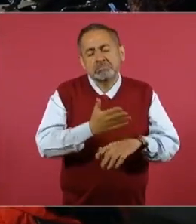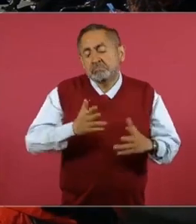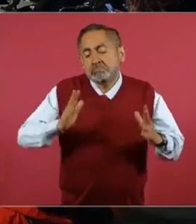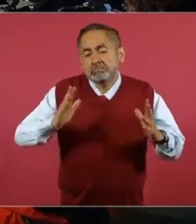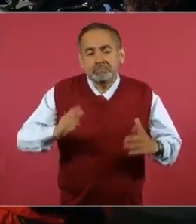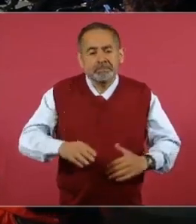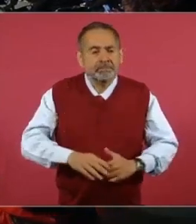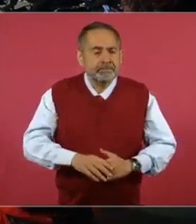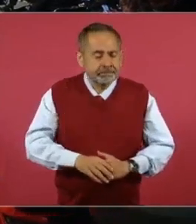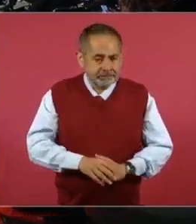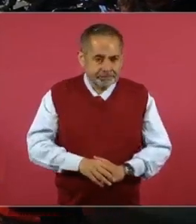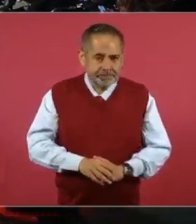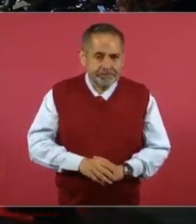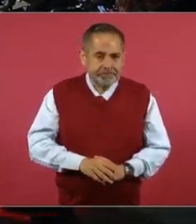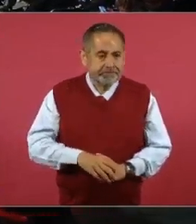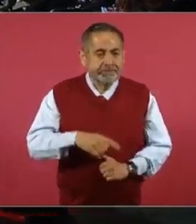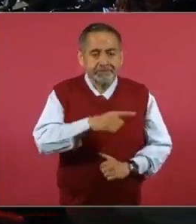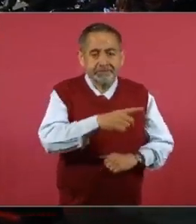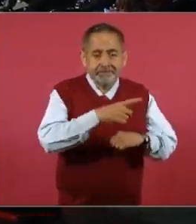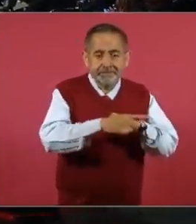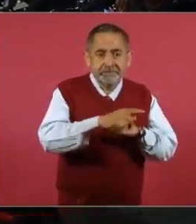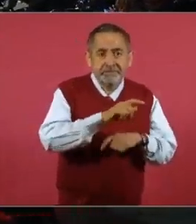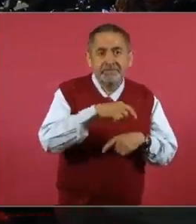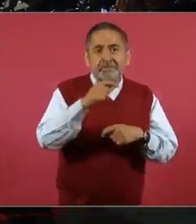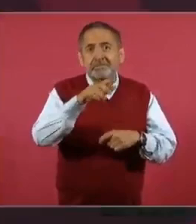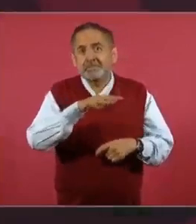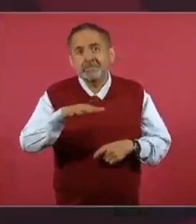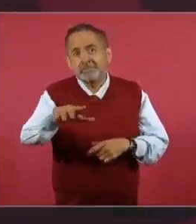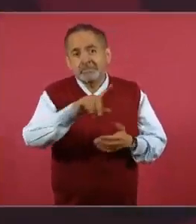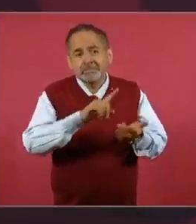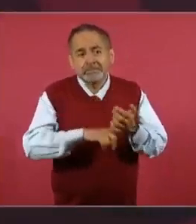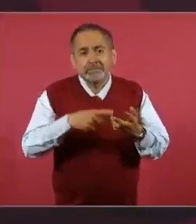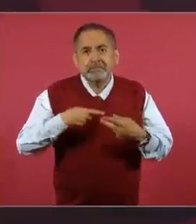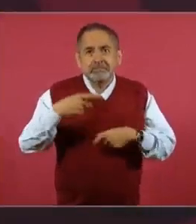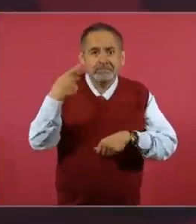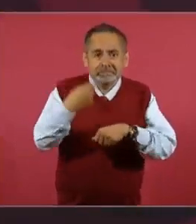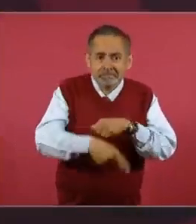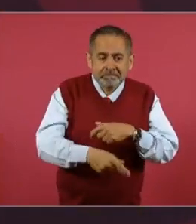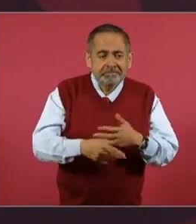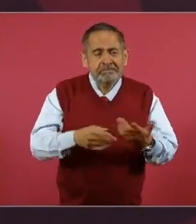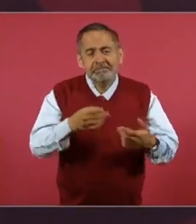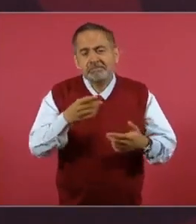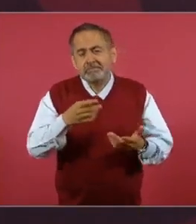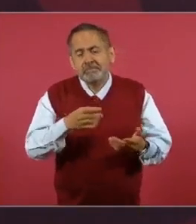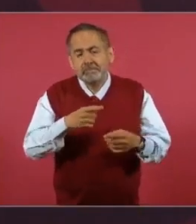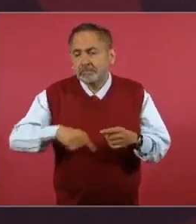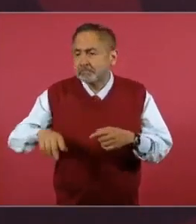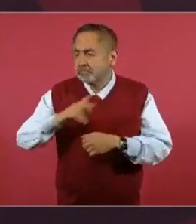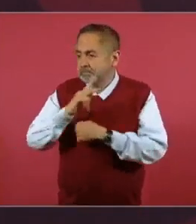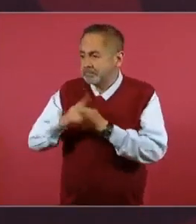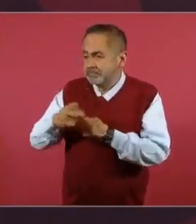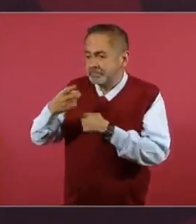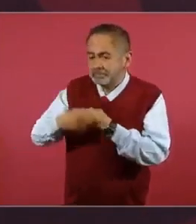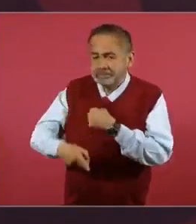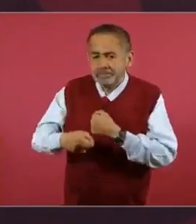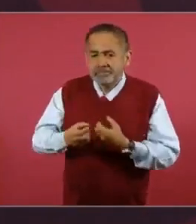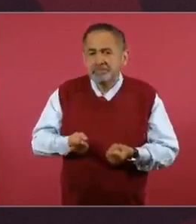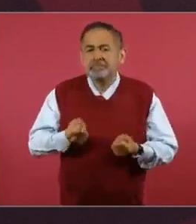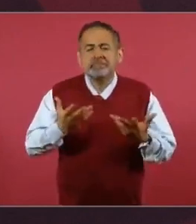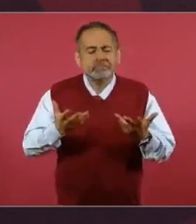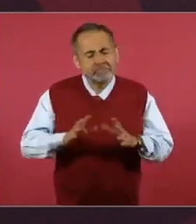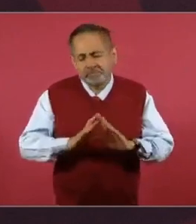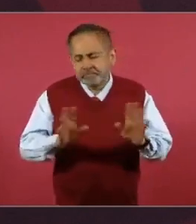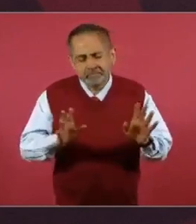a la sociedad nuestro país e también